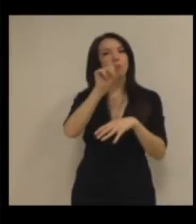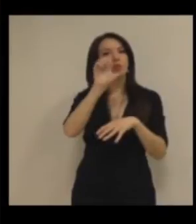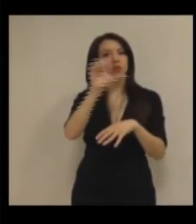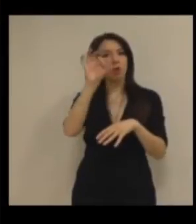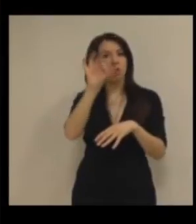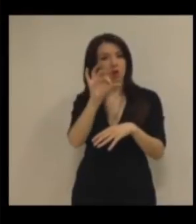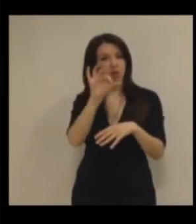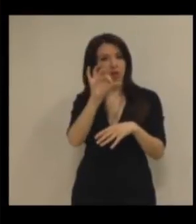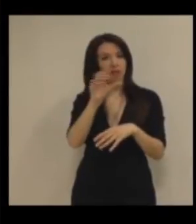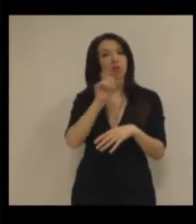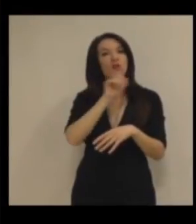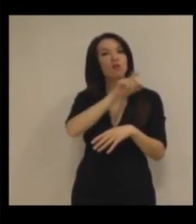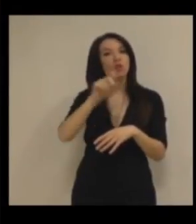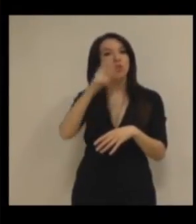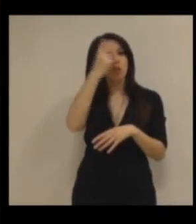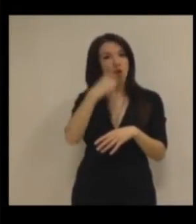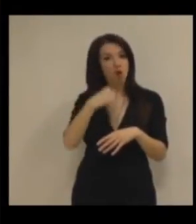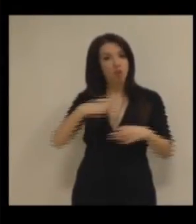Fundación 11 y CERMI.